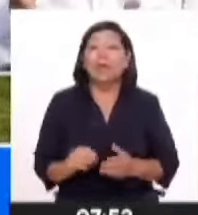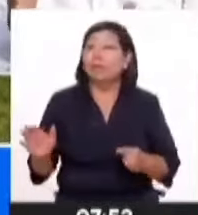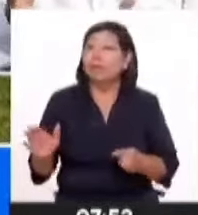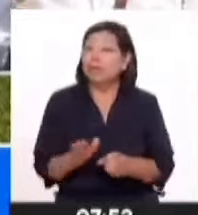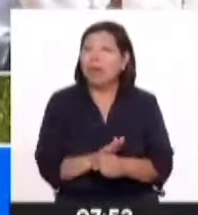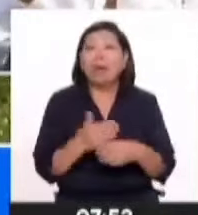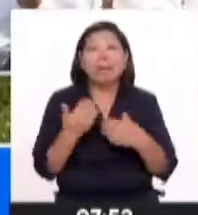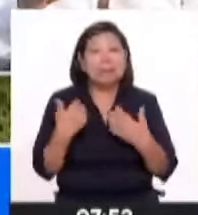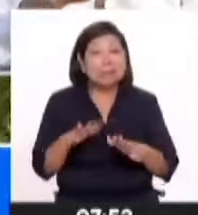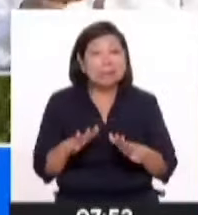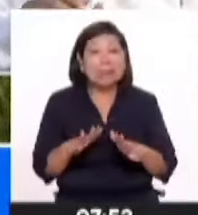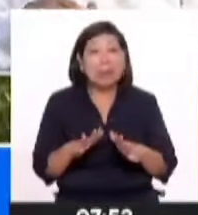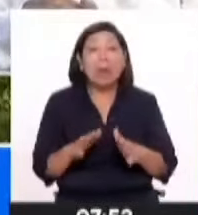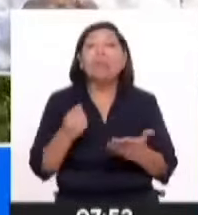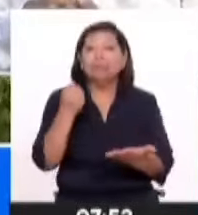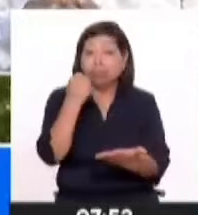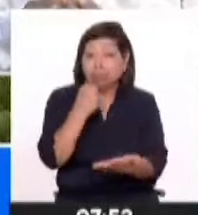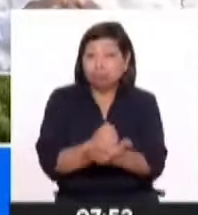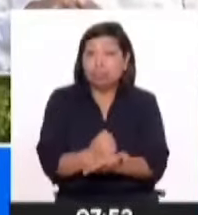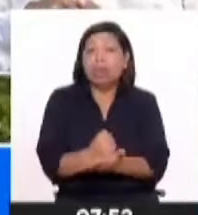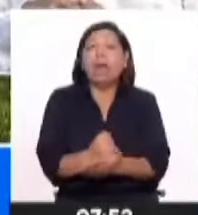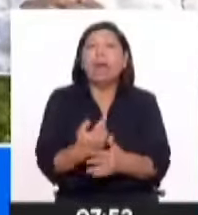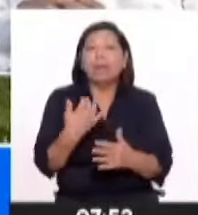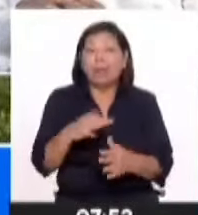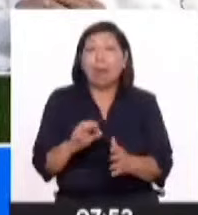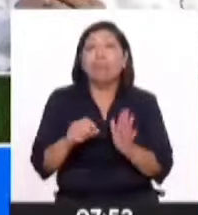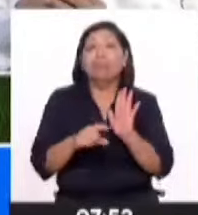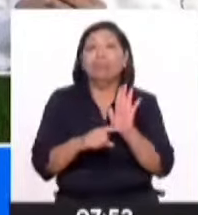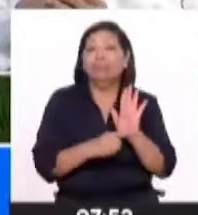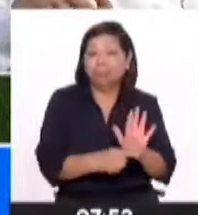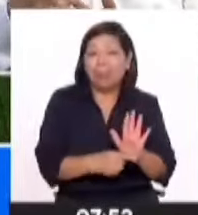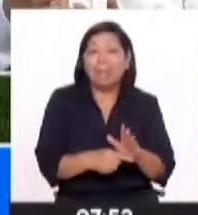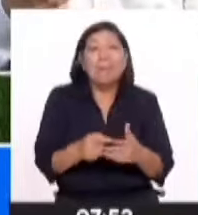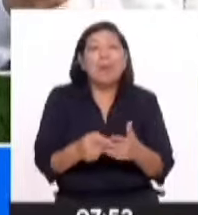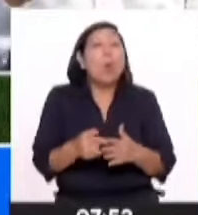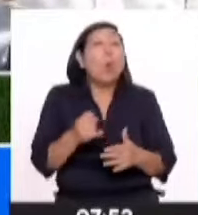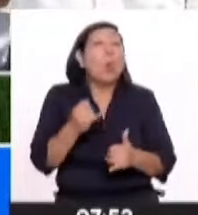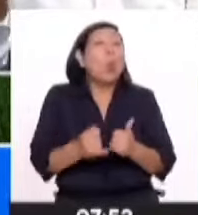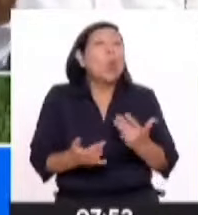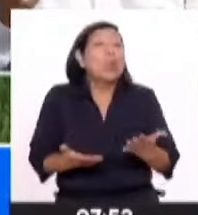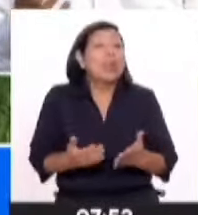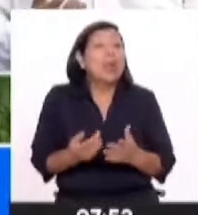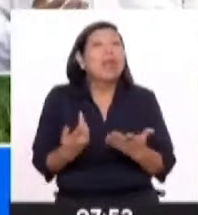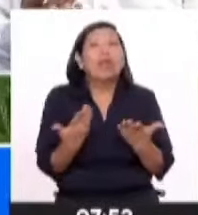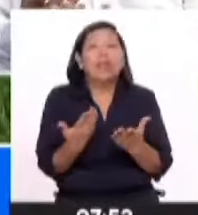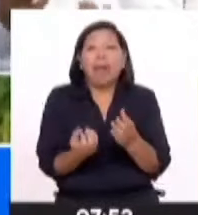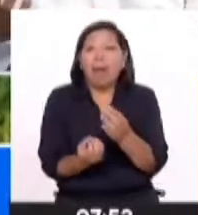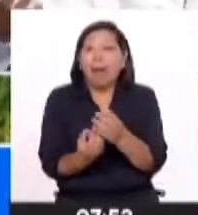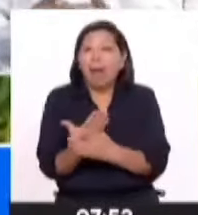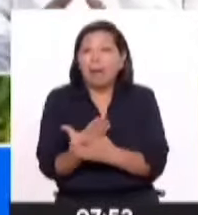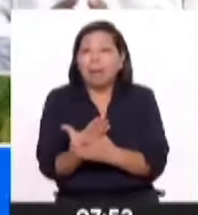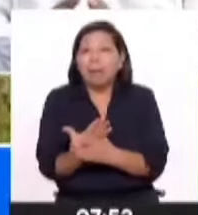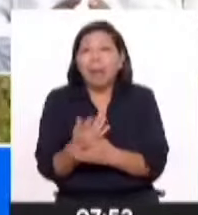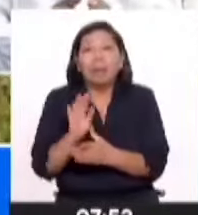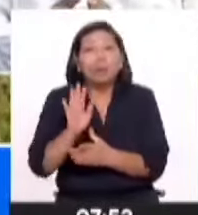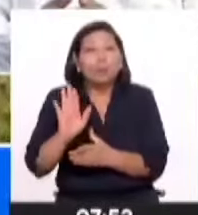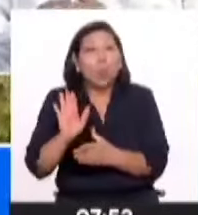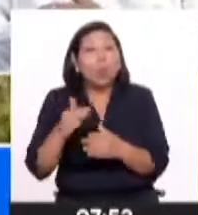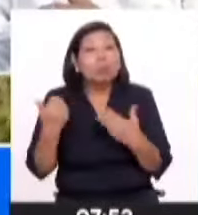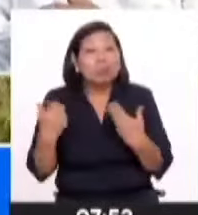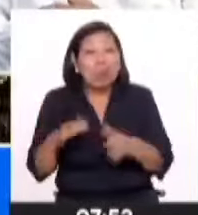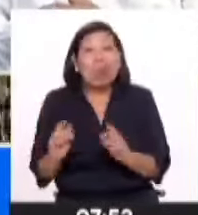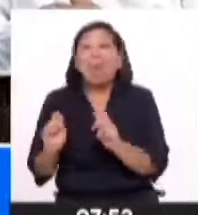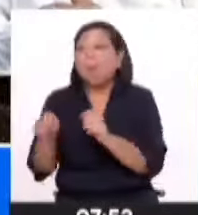totalmente implementados y acreditados por el INACAL. Y como manifiestas, el último es el de Arequipa, que acaba de recibir su certificado